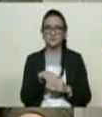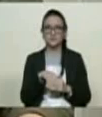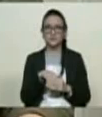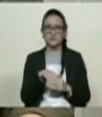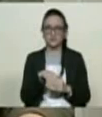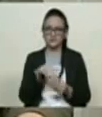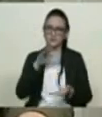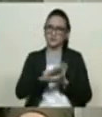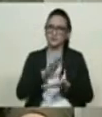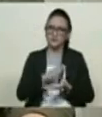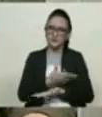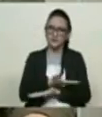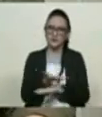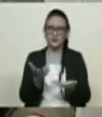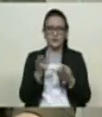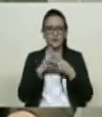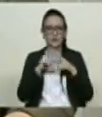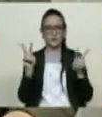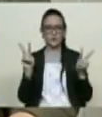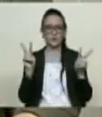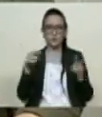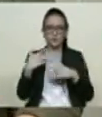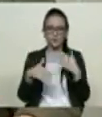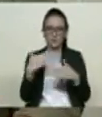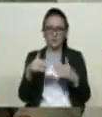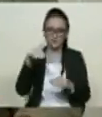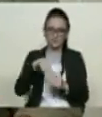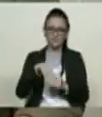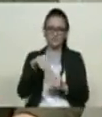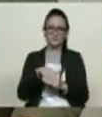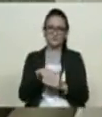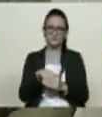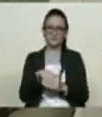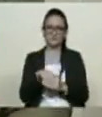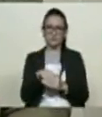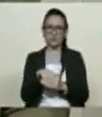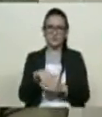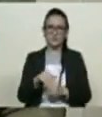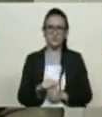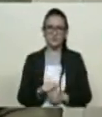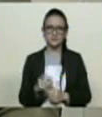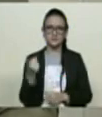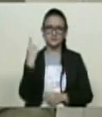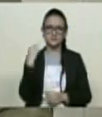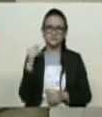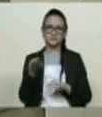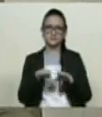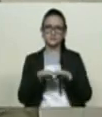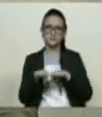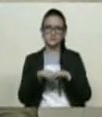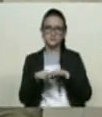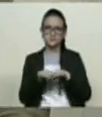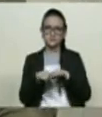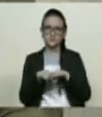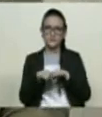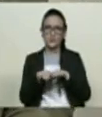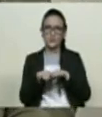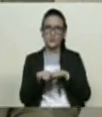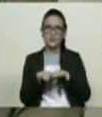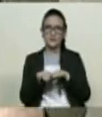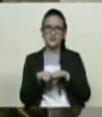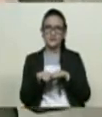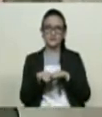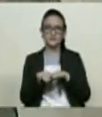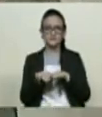de tranquilidad y paz para el proceso electoral. Ayer jueves, como el país entero